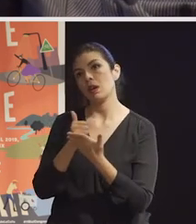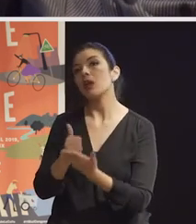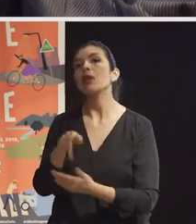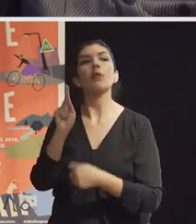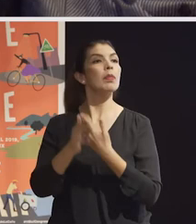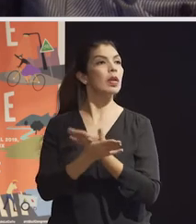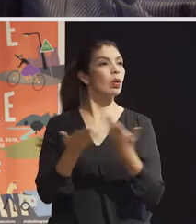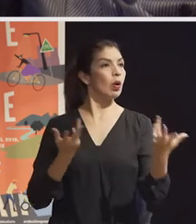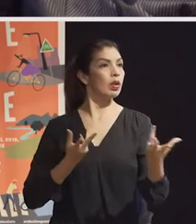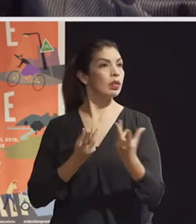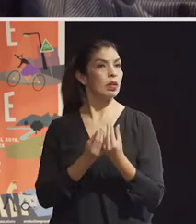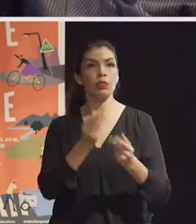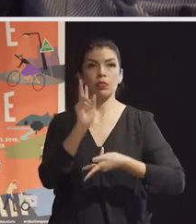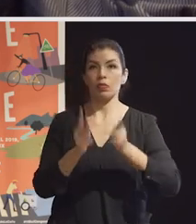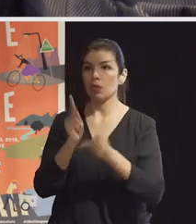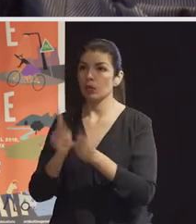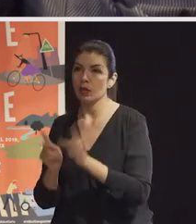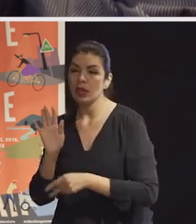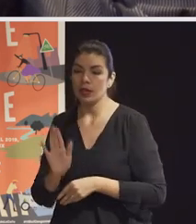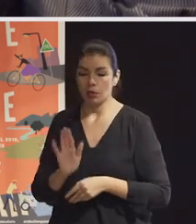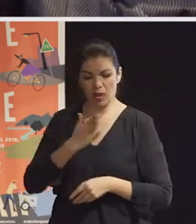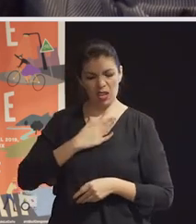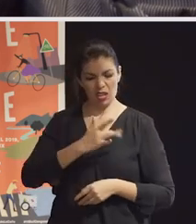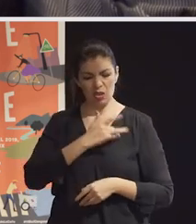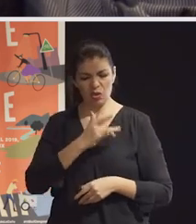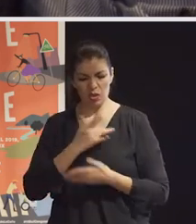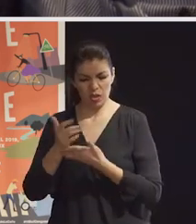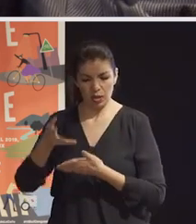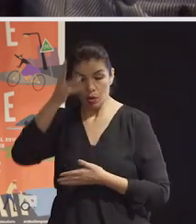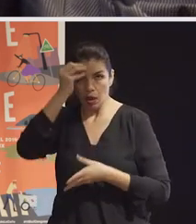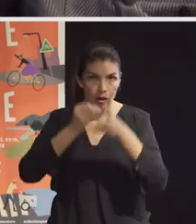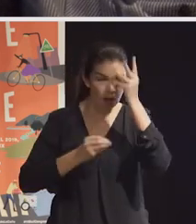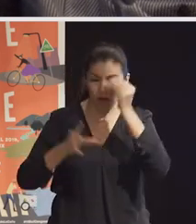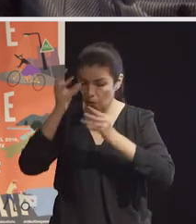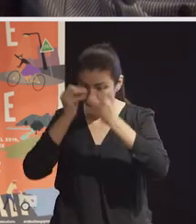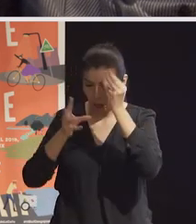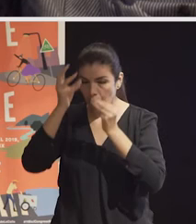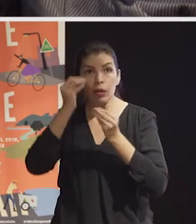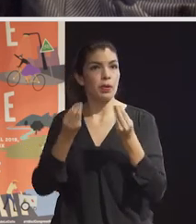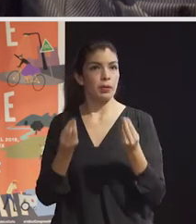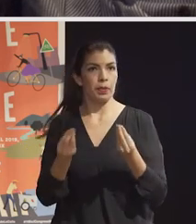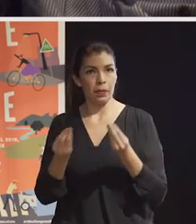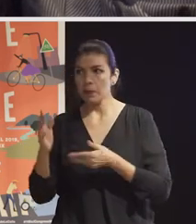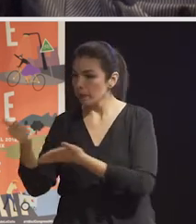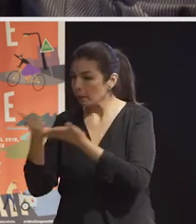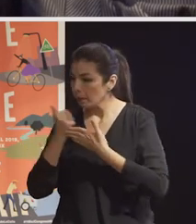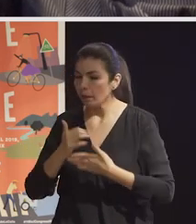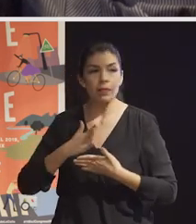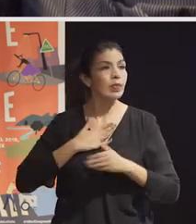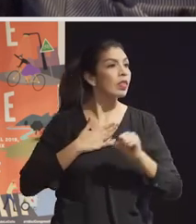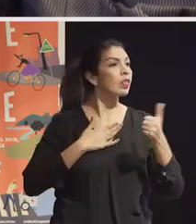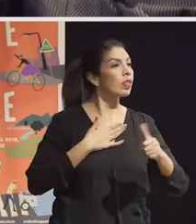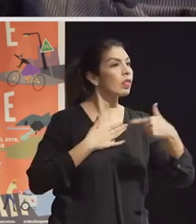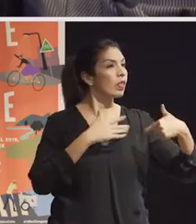muchas muchas áreas de oportunidades para poder servir más y lo más padre de todo esto es que